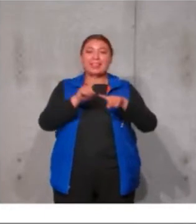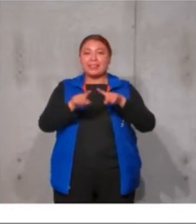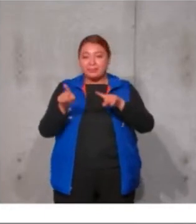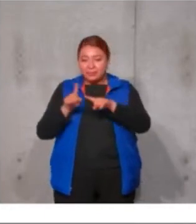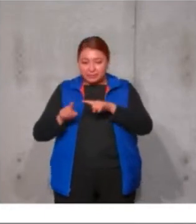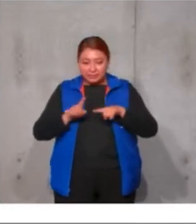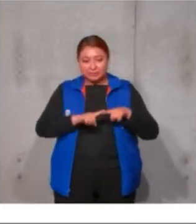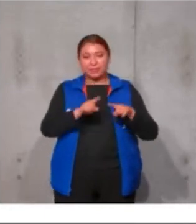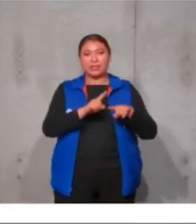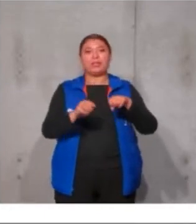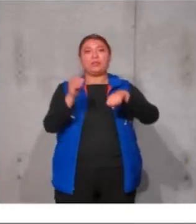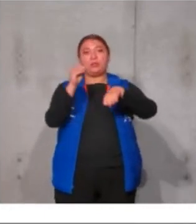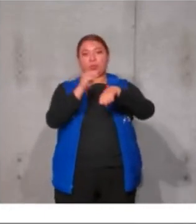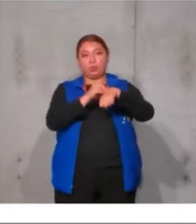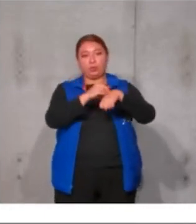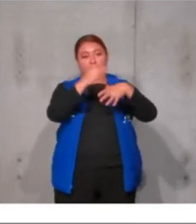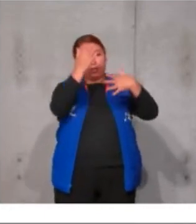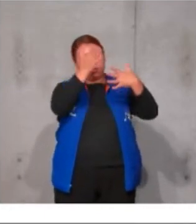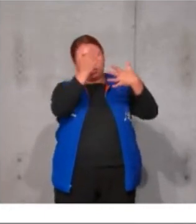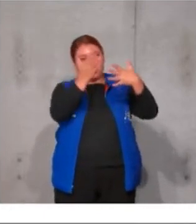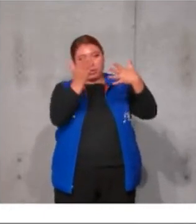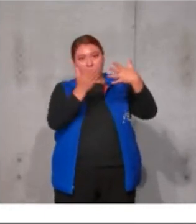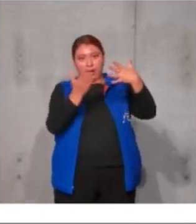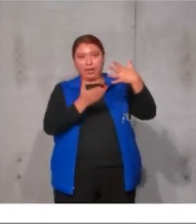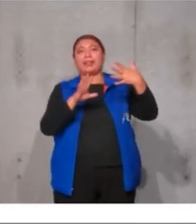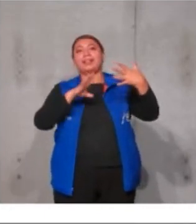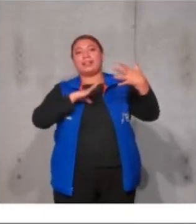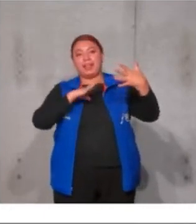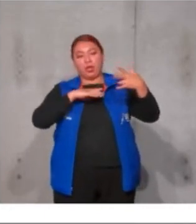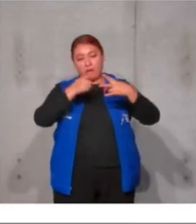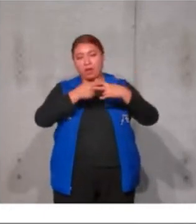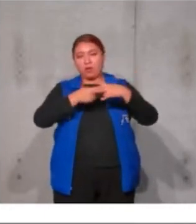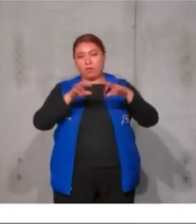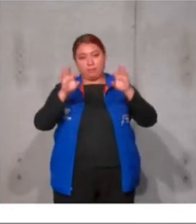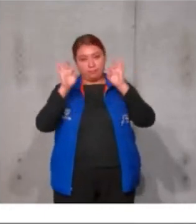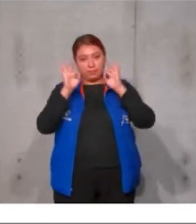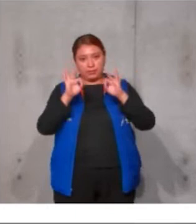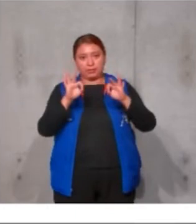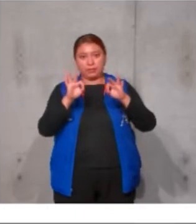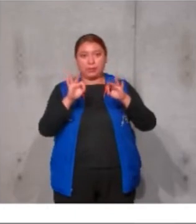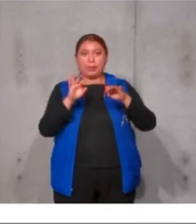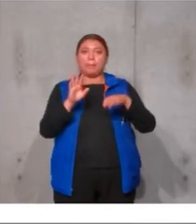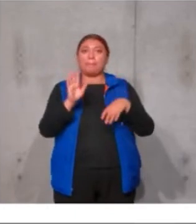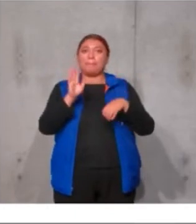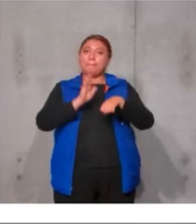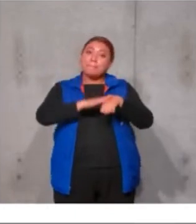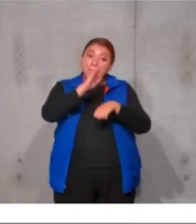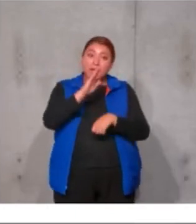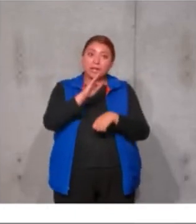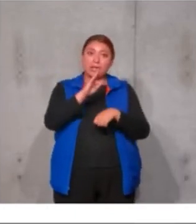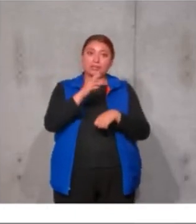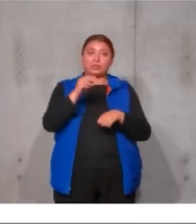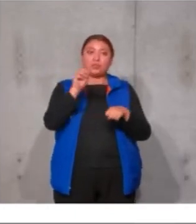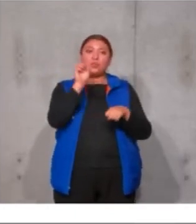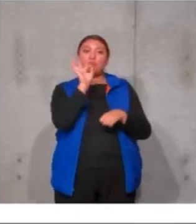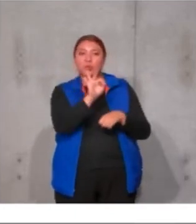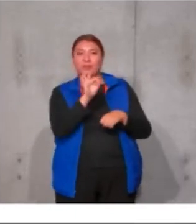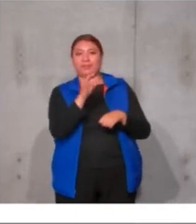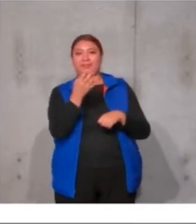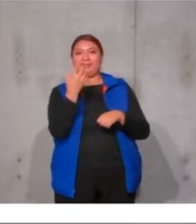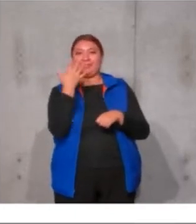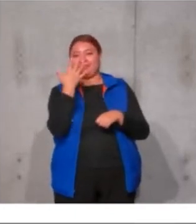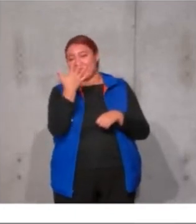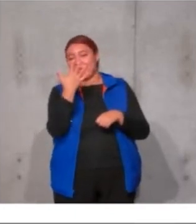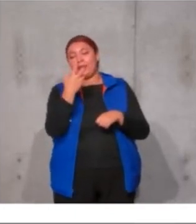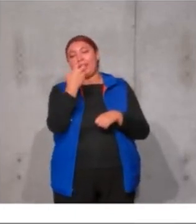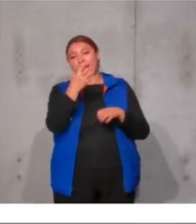diferentes, en dónde se van colocando los diferentes temas. Entre más cerca sea el 5, ¿no? O sea, esos